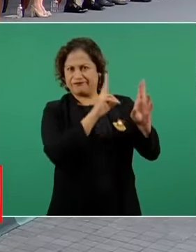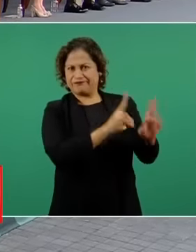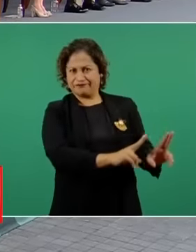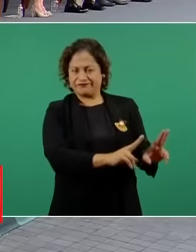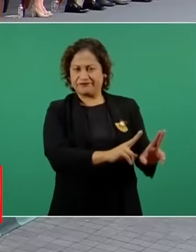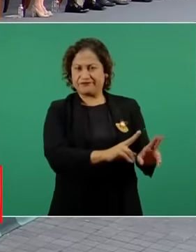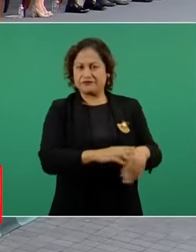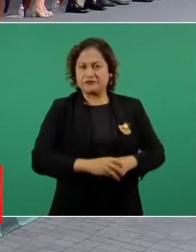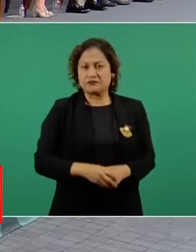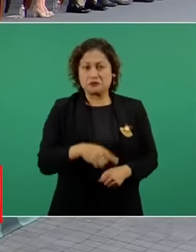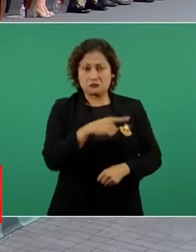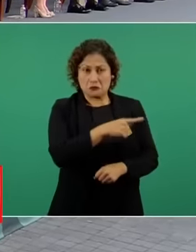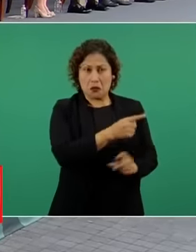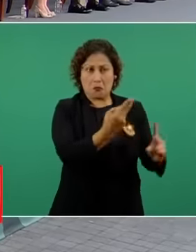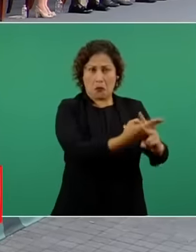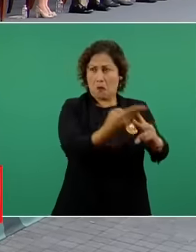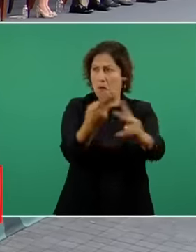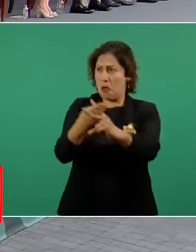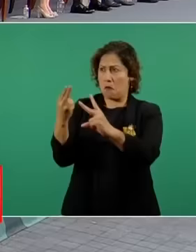homicida,